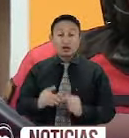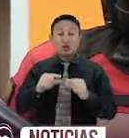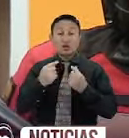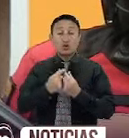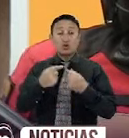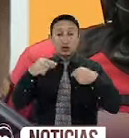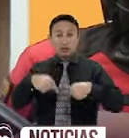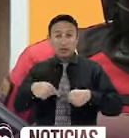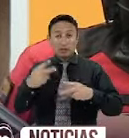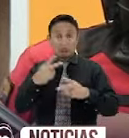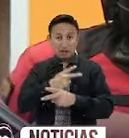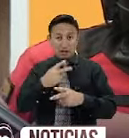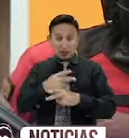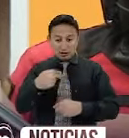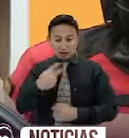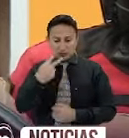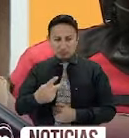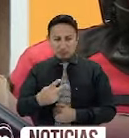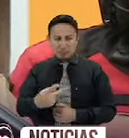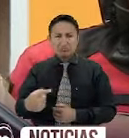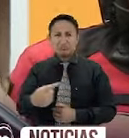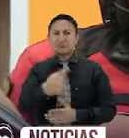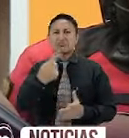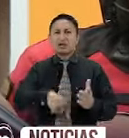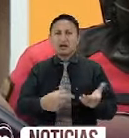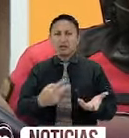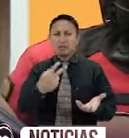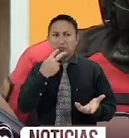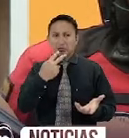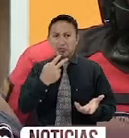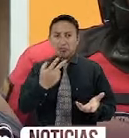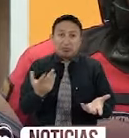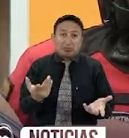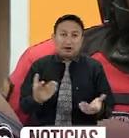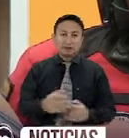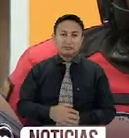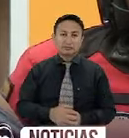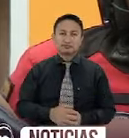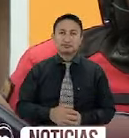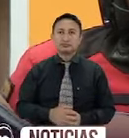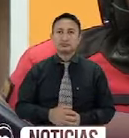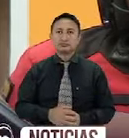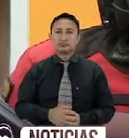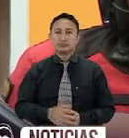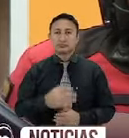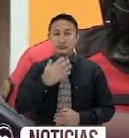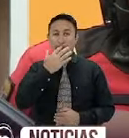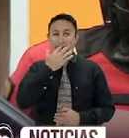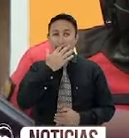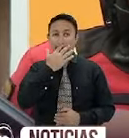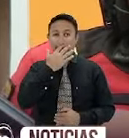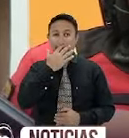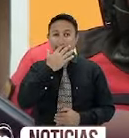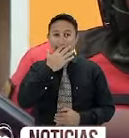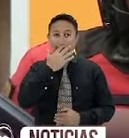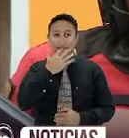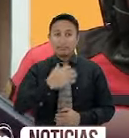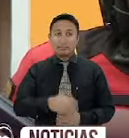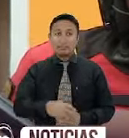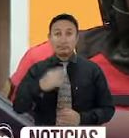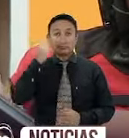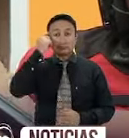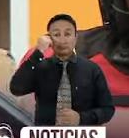materiales peligrosos, pero no se ha logrado identificar el olor o la fuente de provención del olor que en este